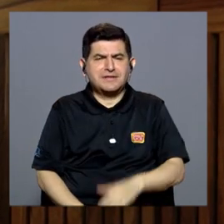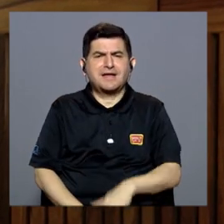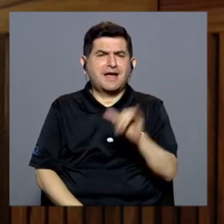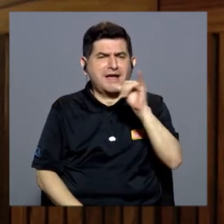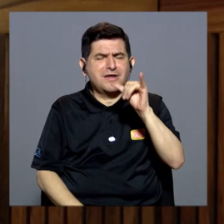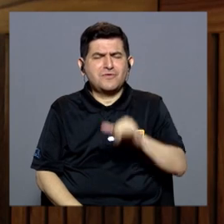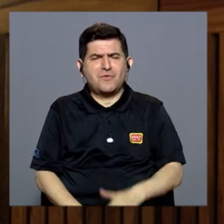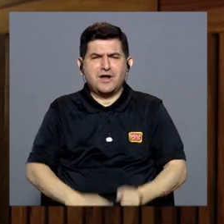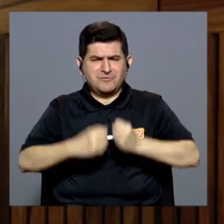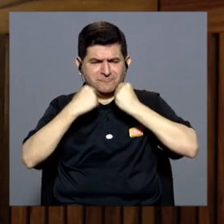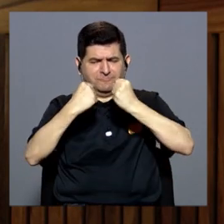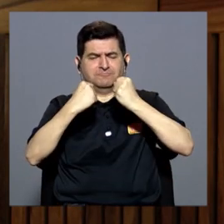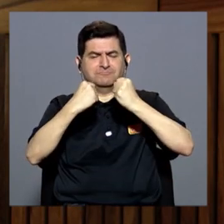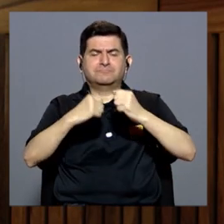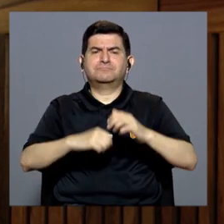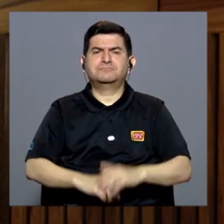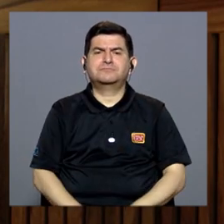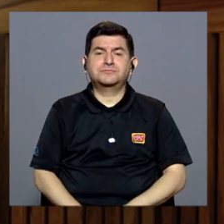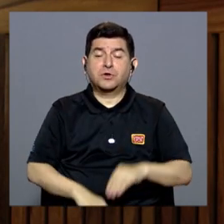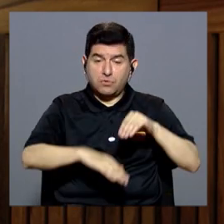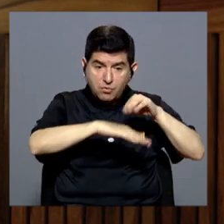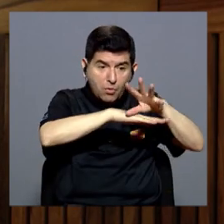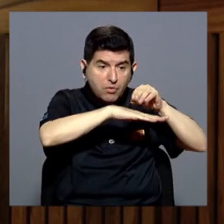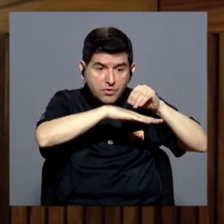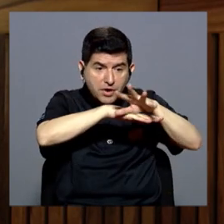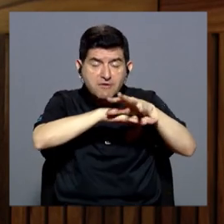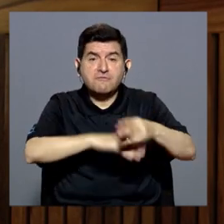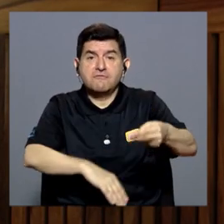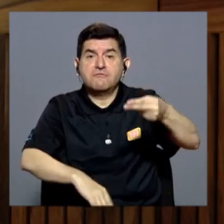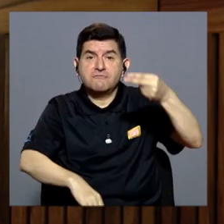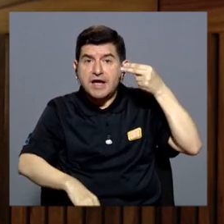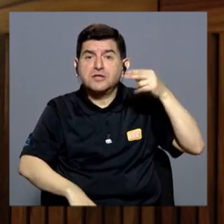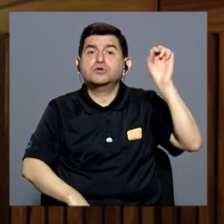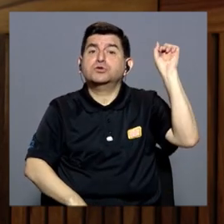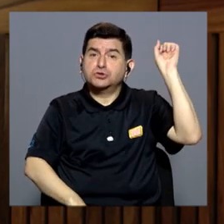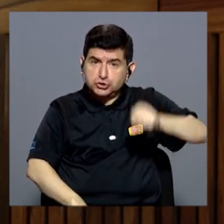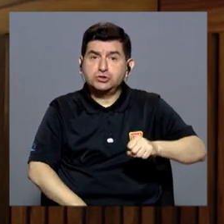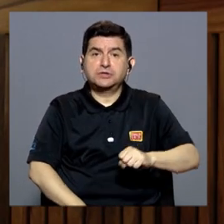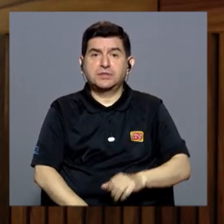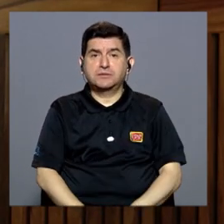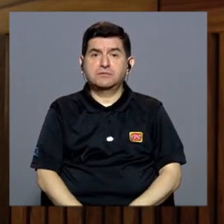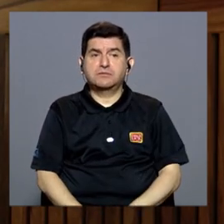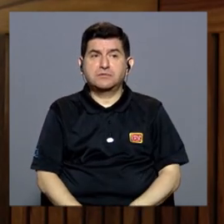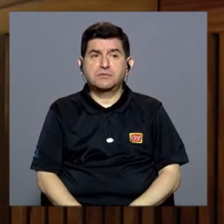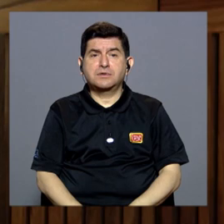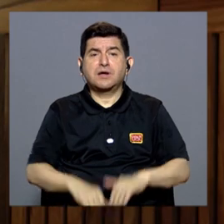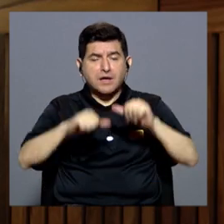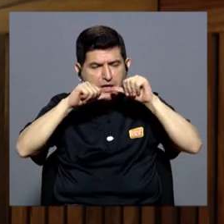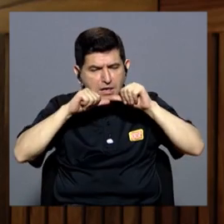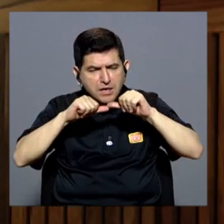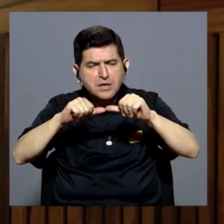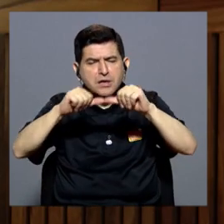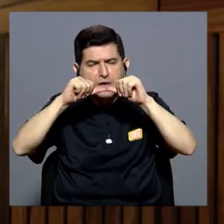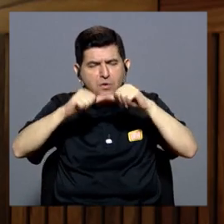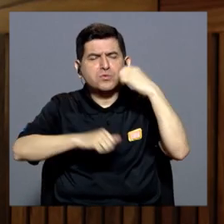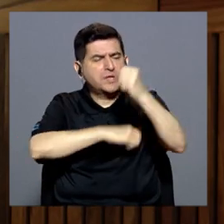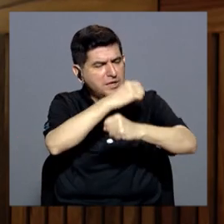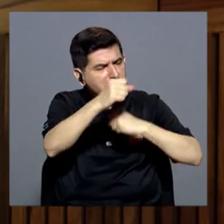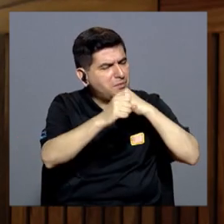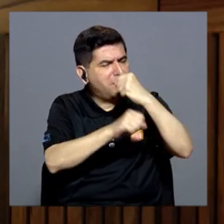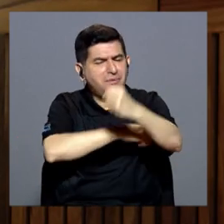¿no? Con consecuencias históricas que transcurren durante